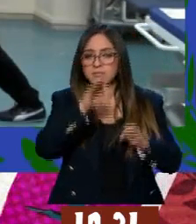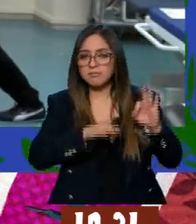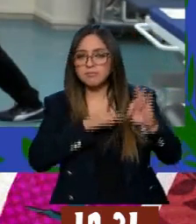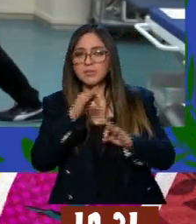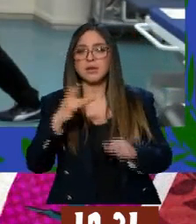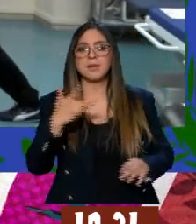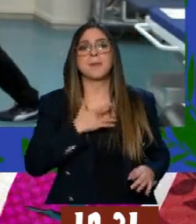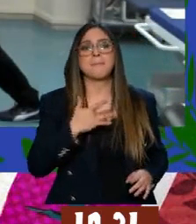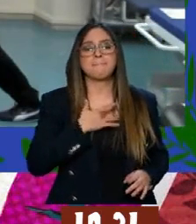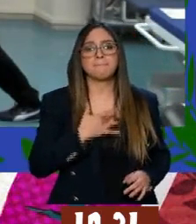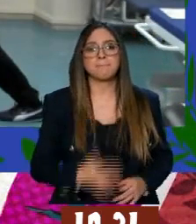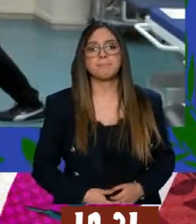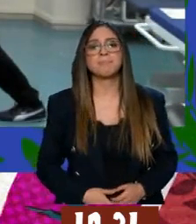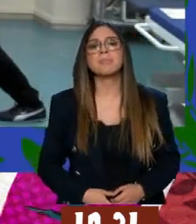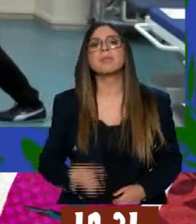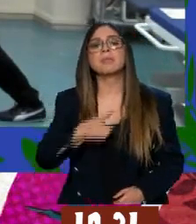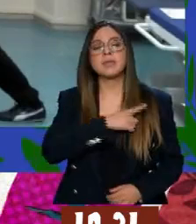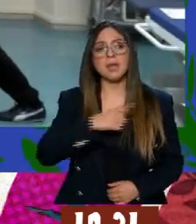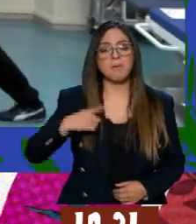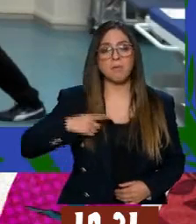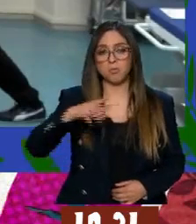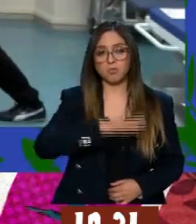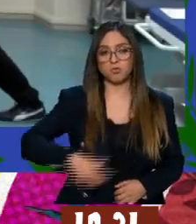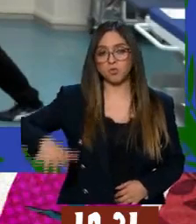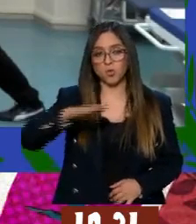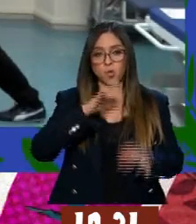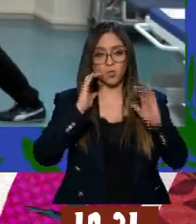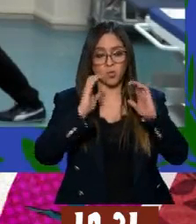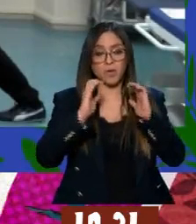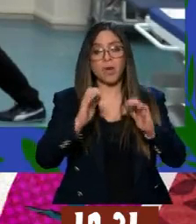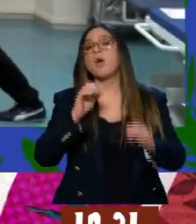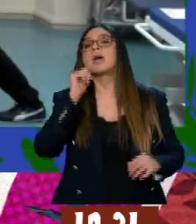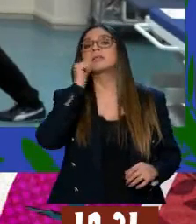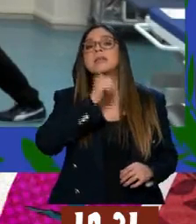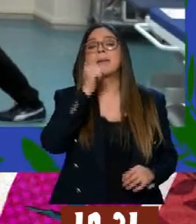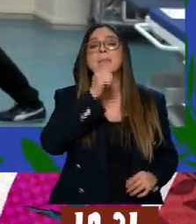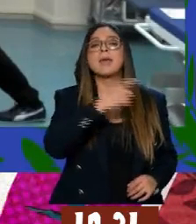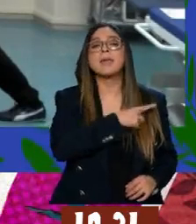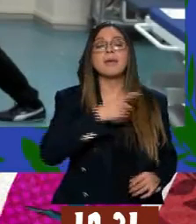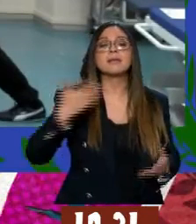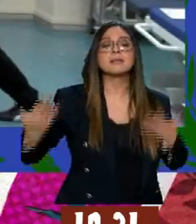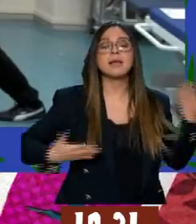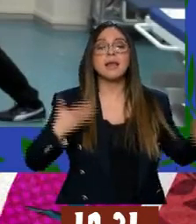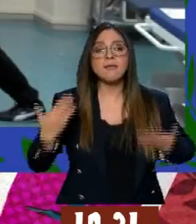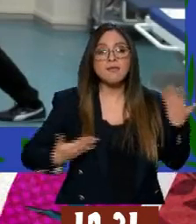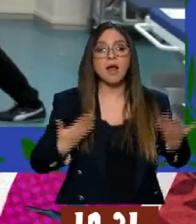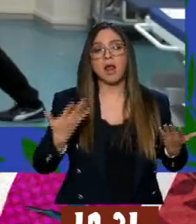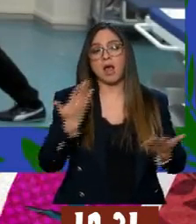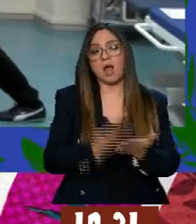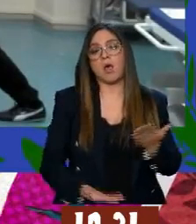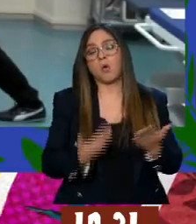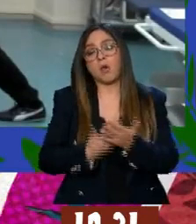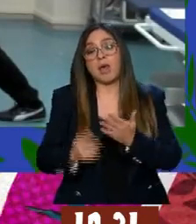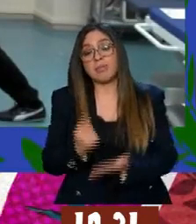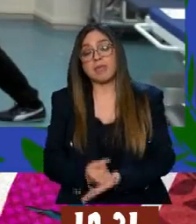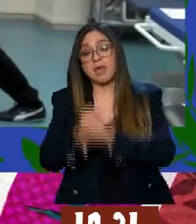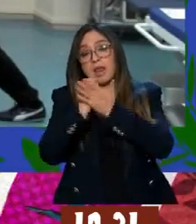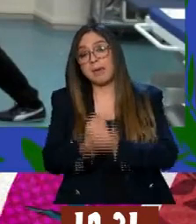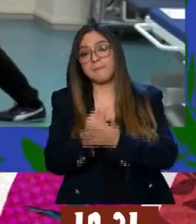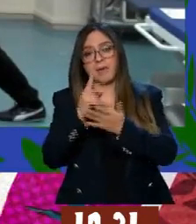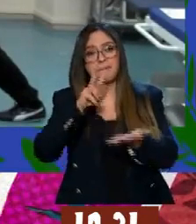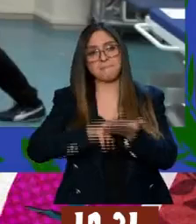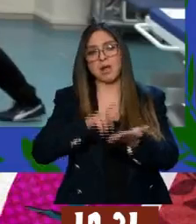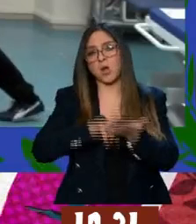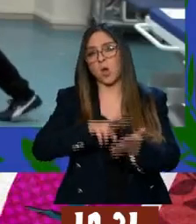miocardio. Pues hay que cuidarse, doctor, hay que cuidarse y celebremos juntos entonces que ya haya una rehabilitación hasta del 80%, que a